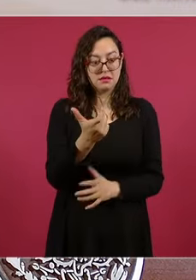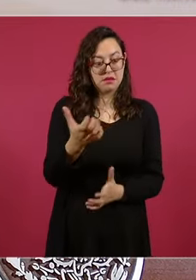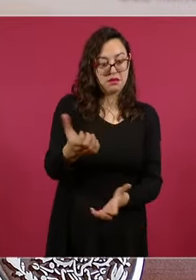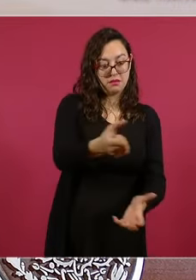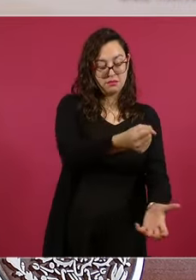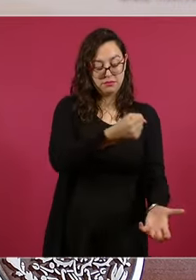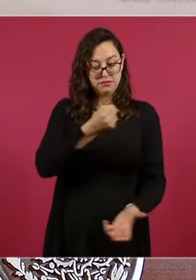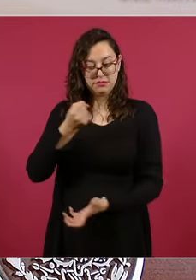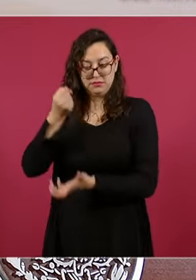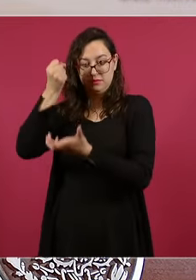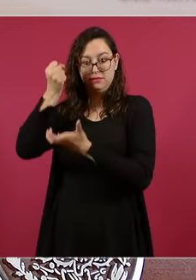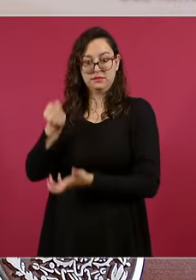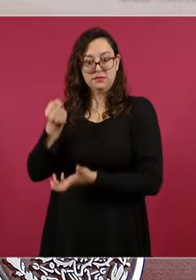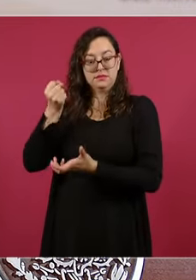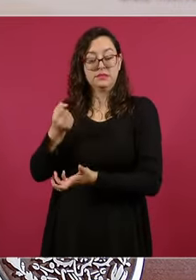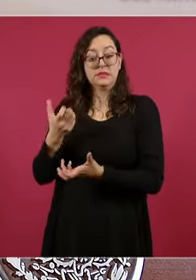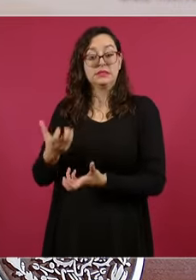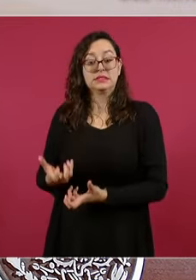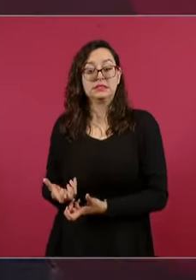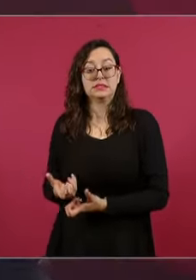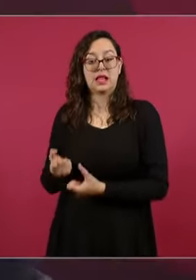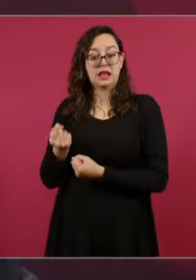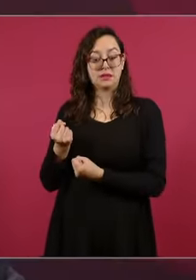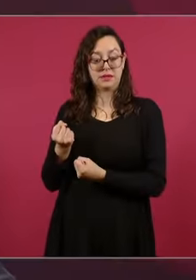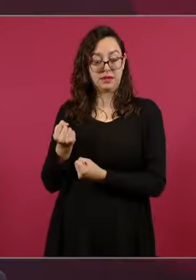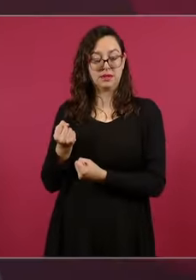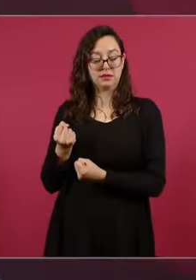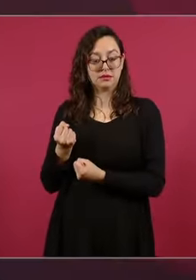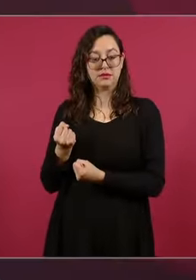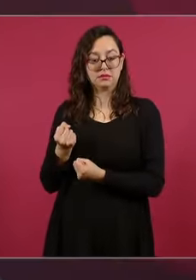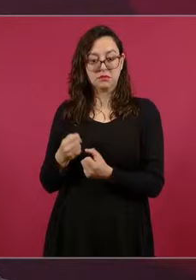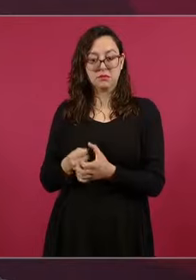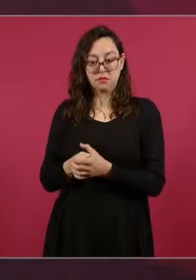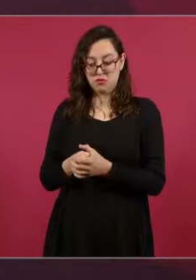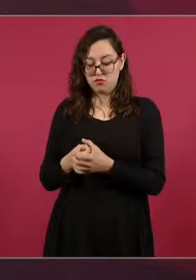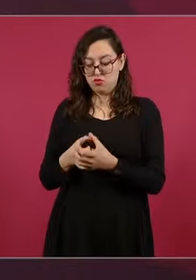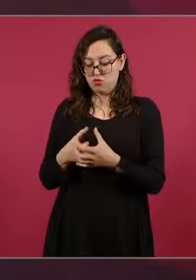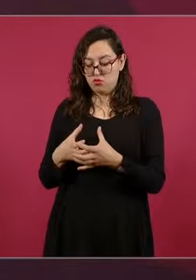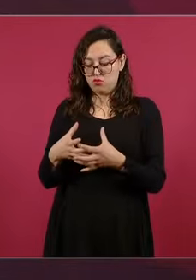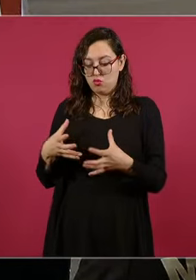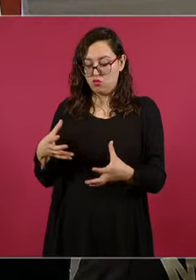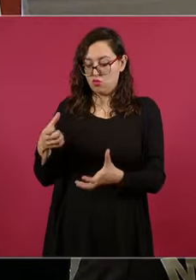1 billón de pesos y ha ido creciendo